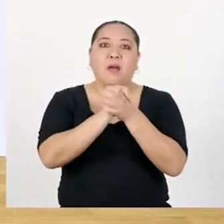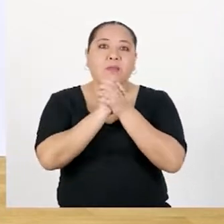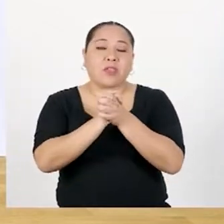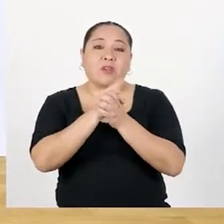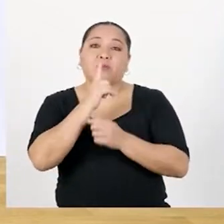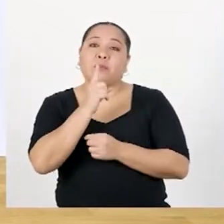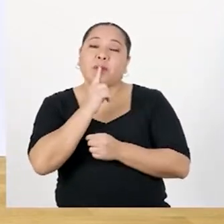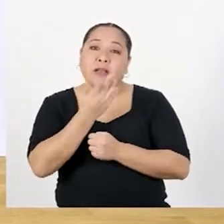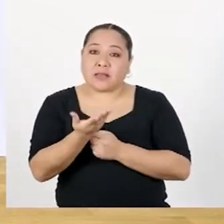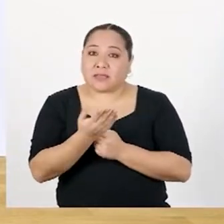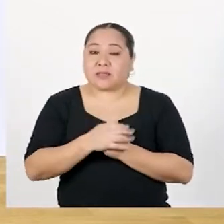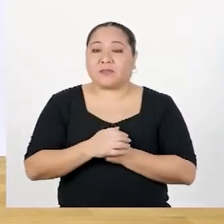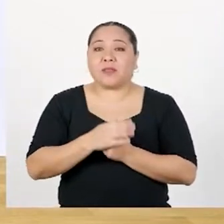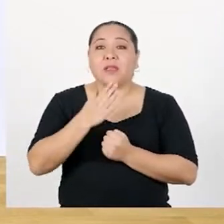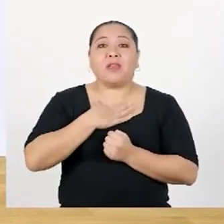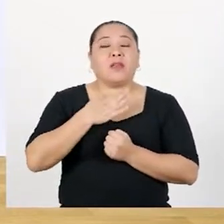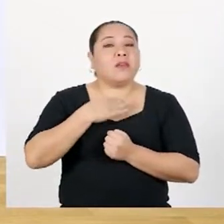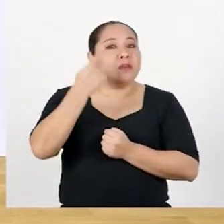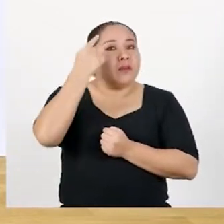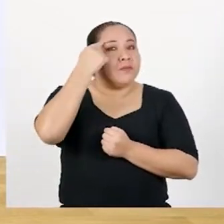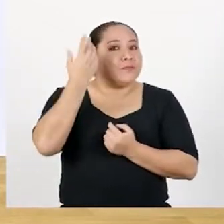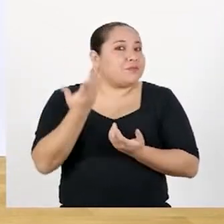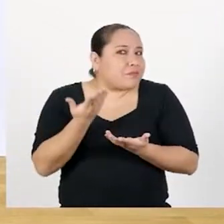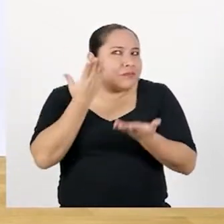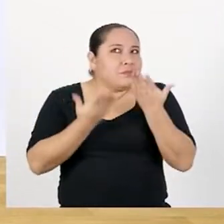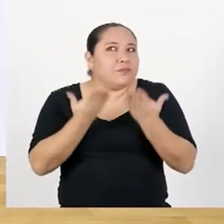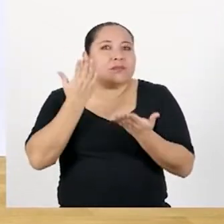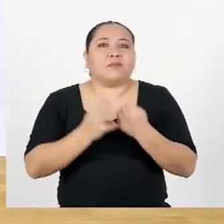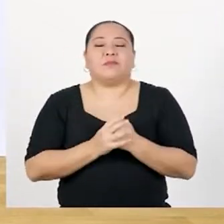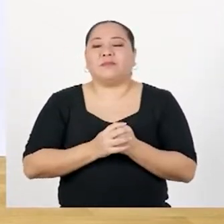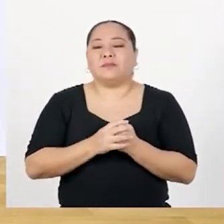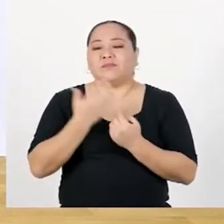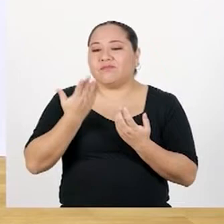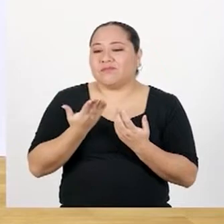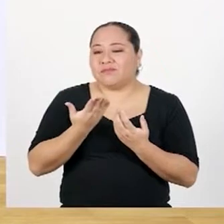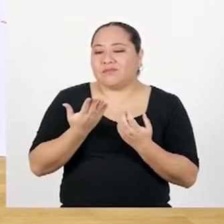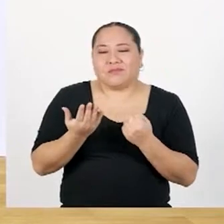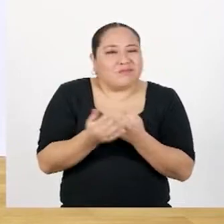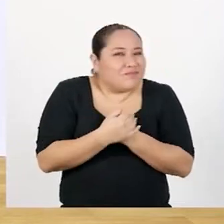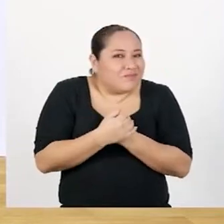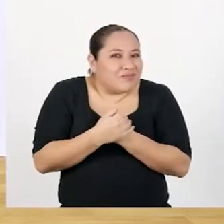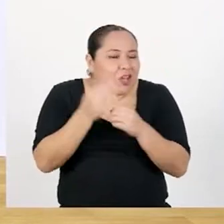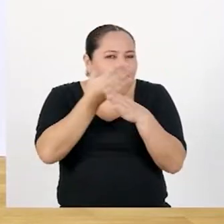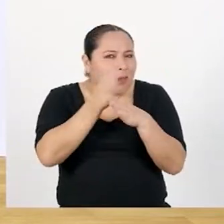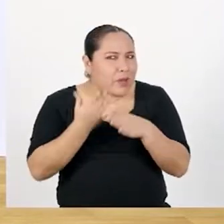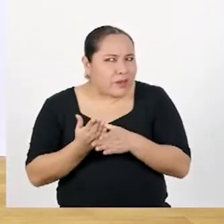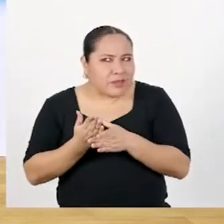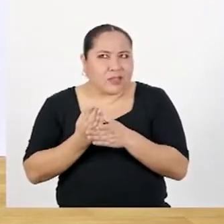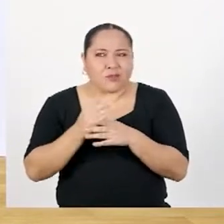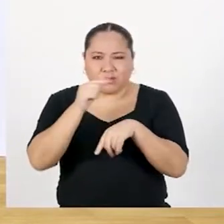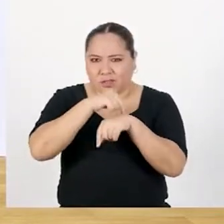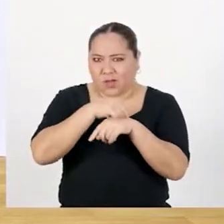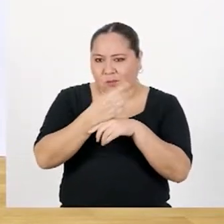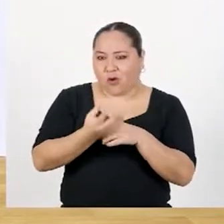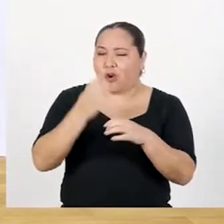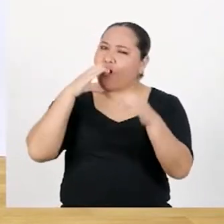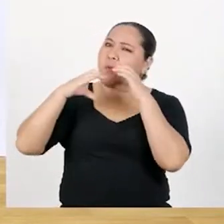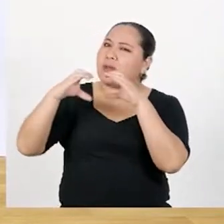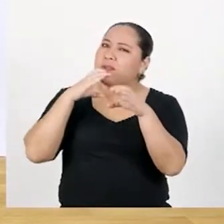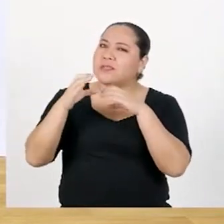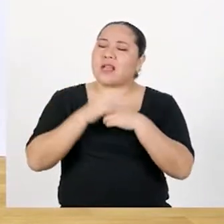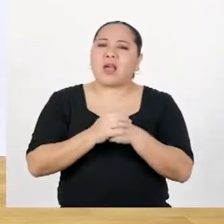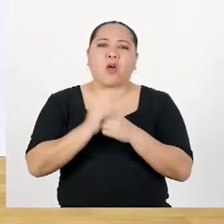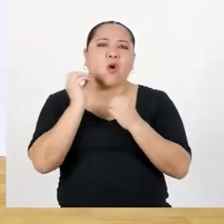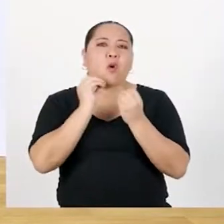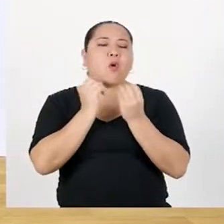amigos, papás. A mí se me ocurre que puede ser a través de un gracias, de compartir un momento con ellos, de